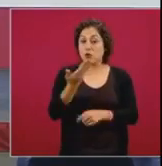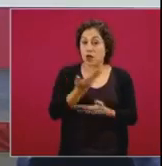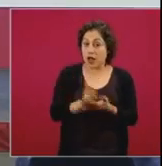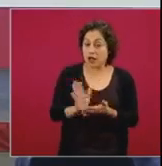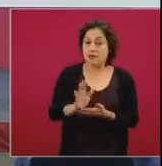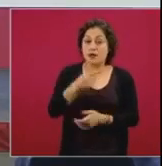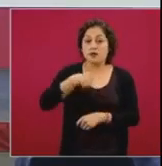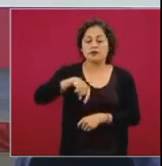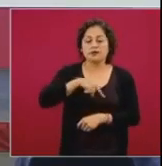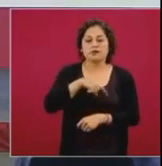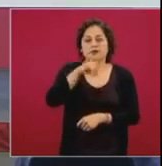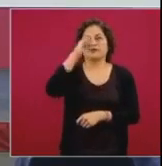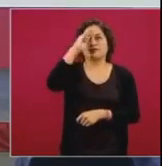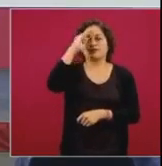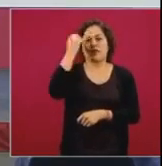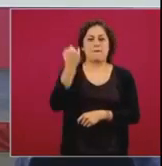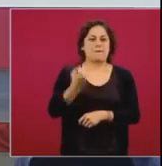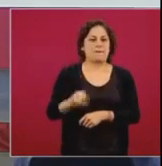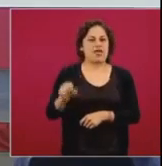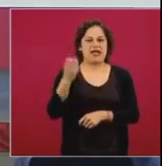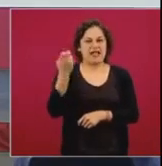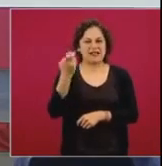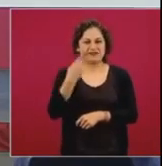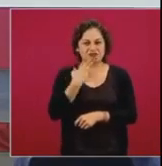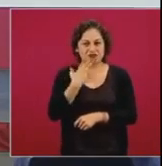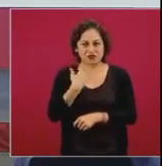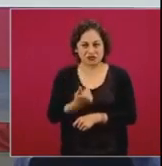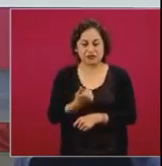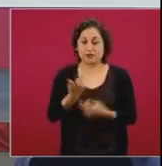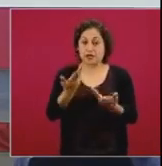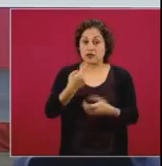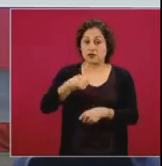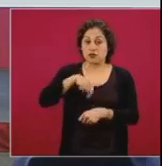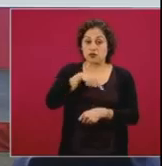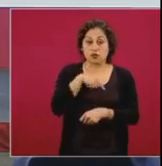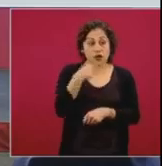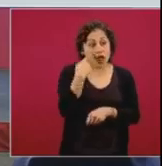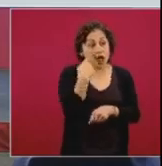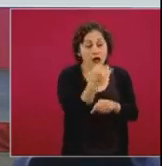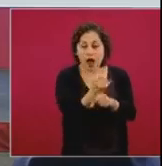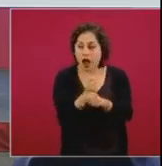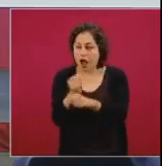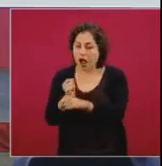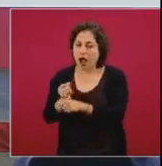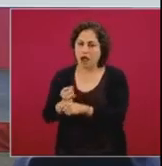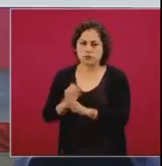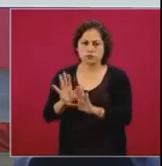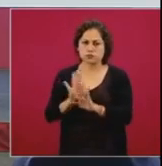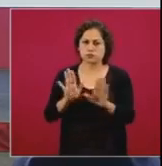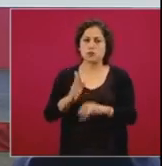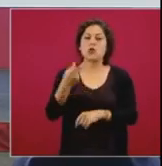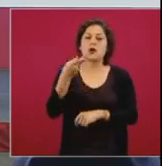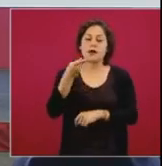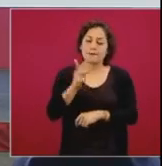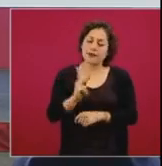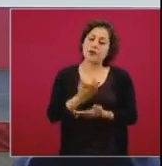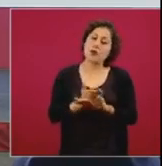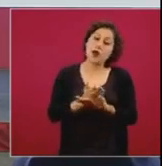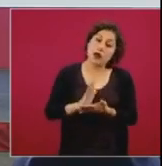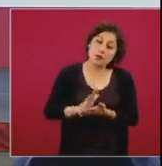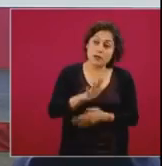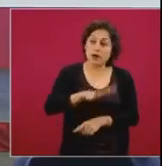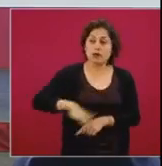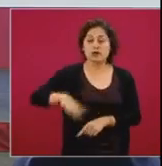existe la lepra en México, que no la buscamos de manera intencionada y que aparte de todo eso genera un estigma hacia la persona